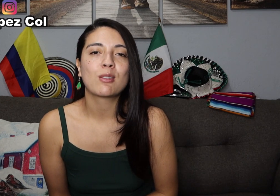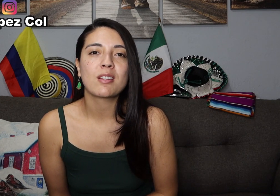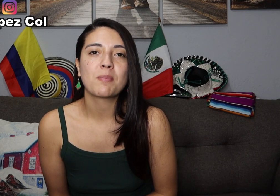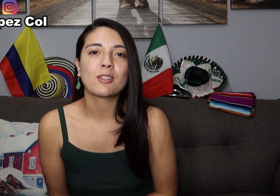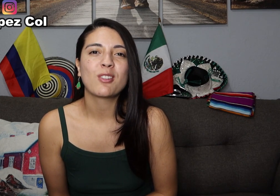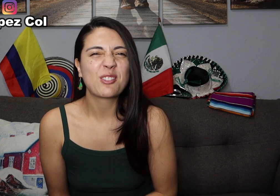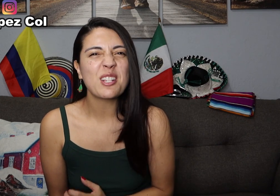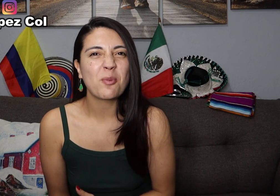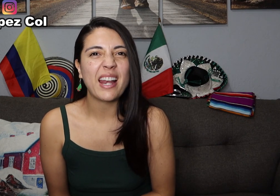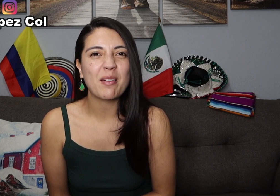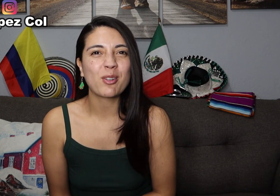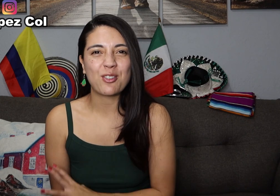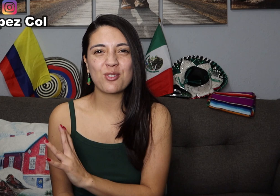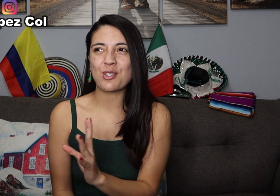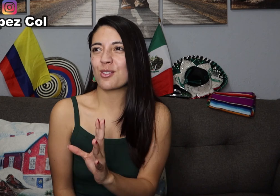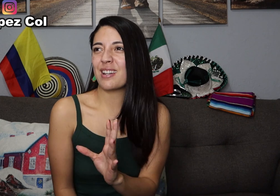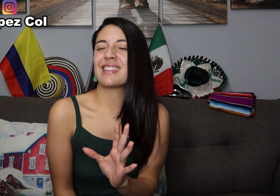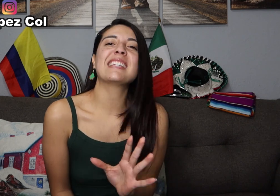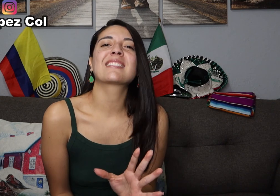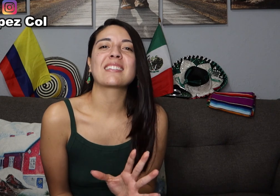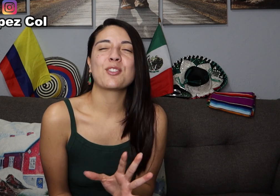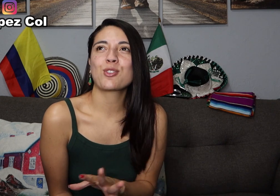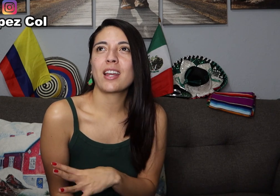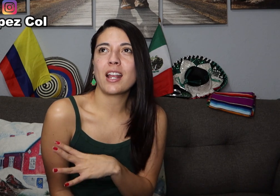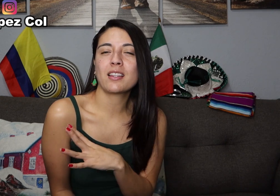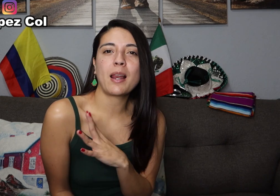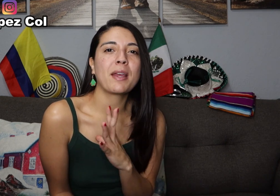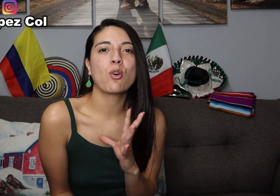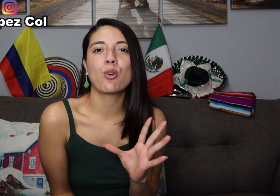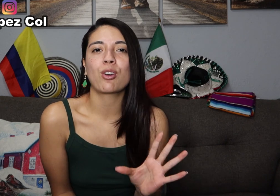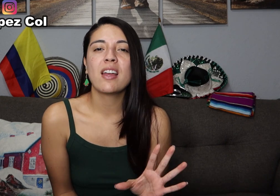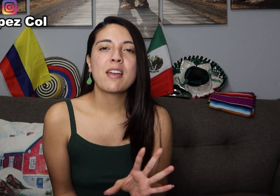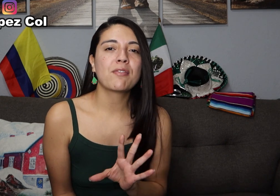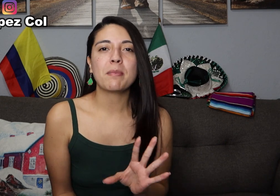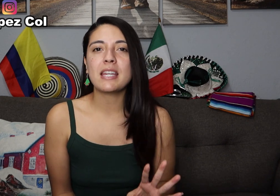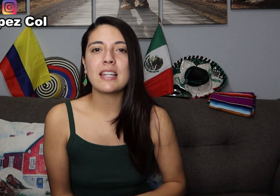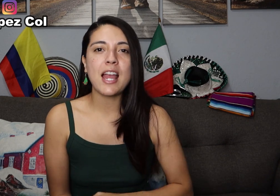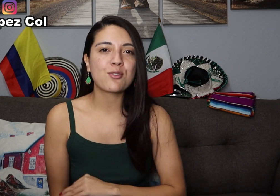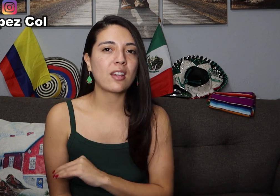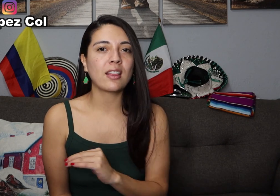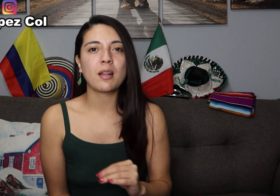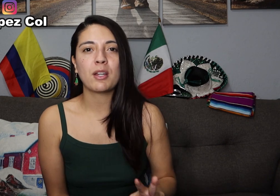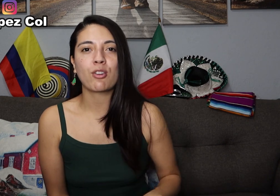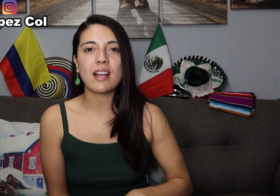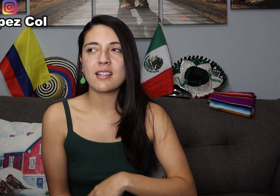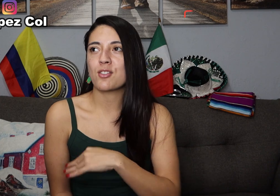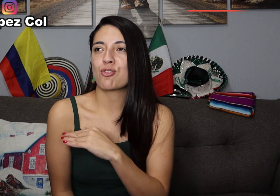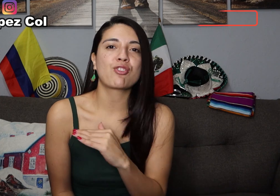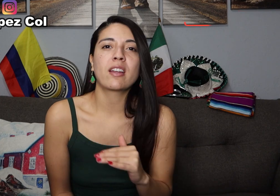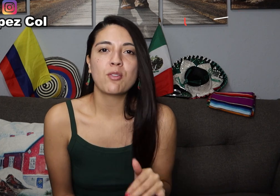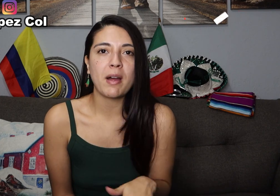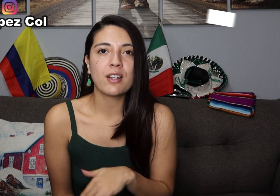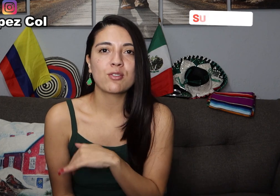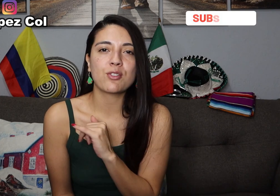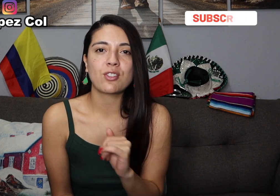mismo trato y respeto. Y eso les duele, porque ellos son elitistas, ellos se creen de la mejor familia, ellos se creen de la mejor raza, ellos